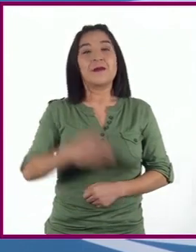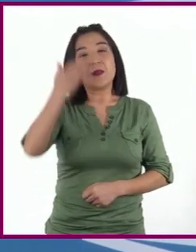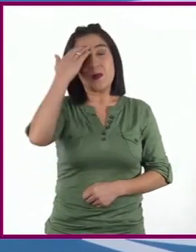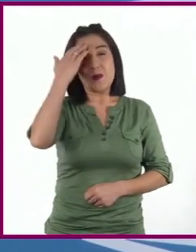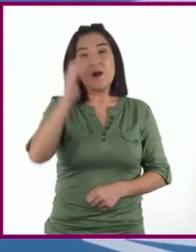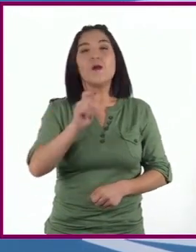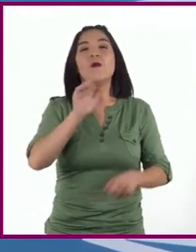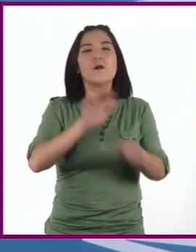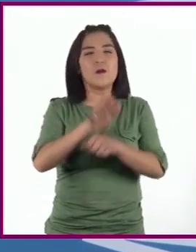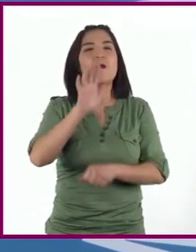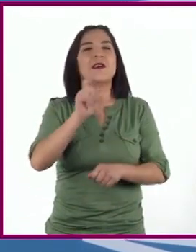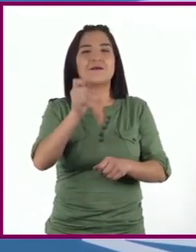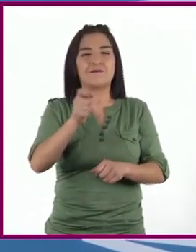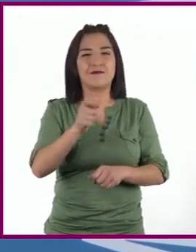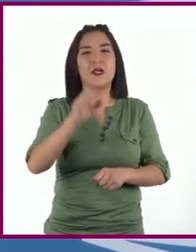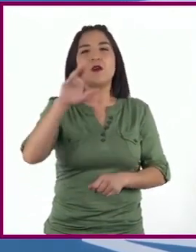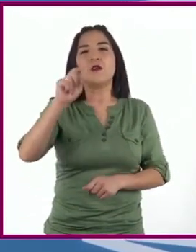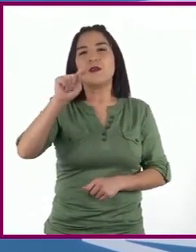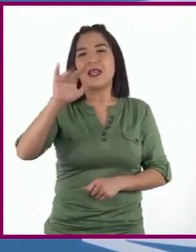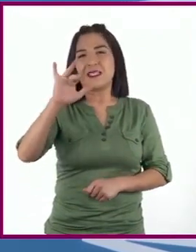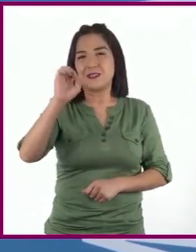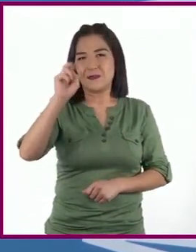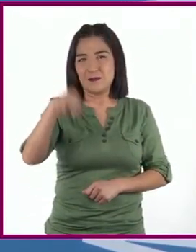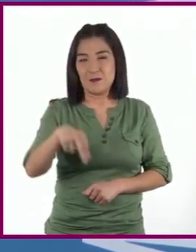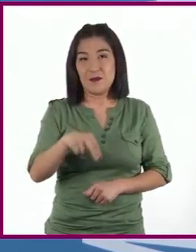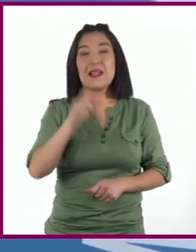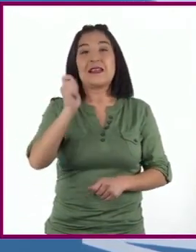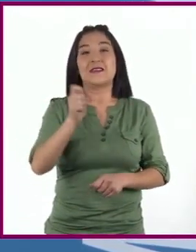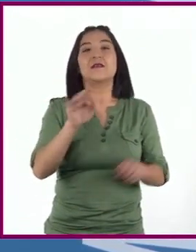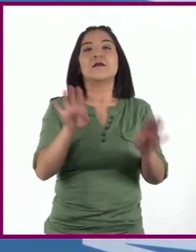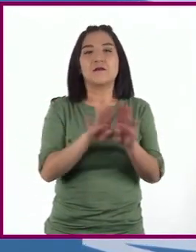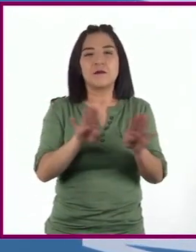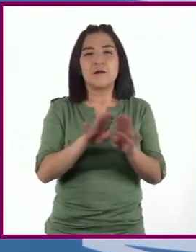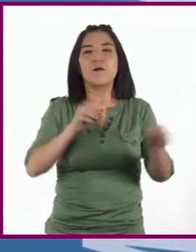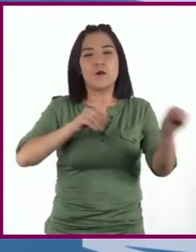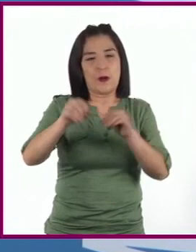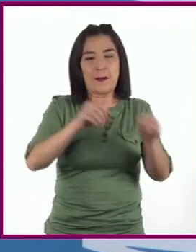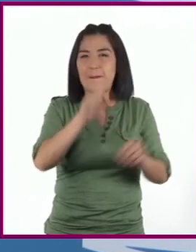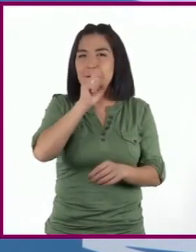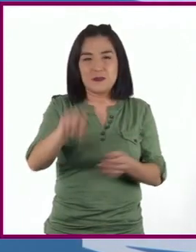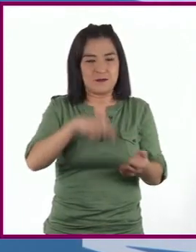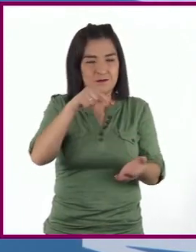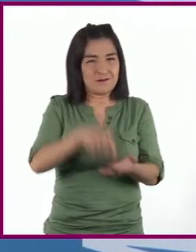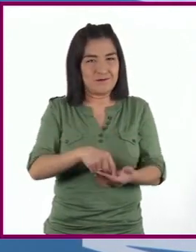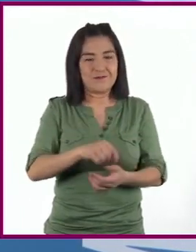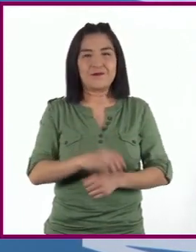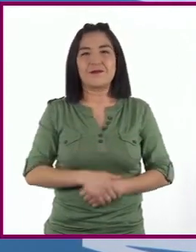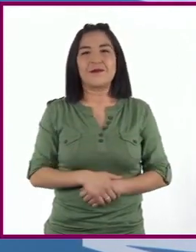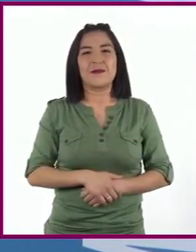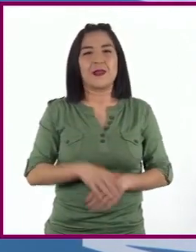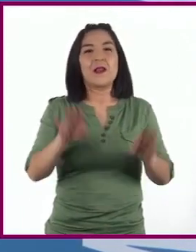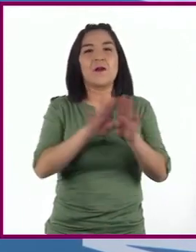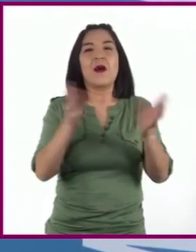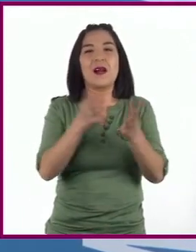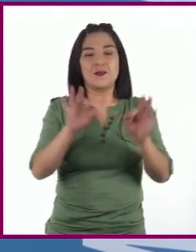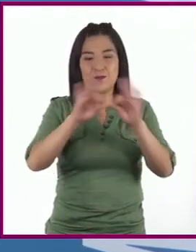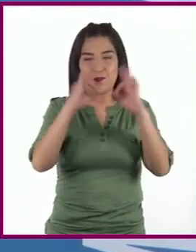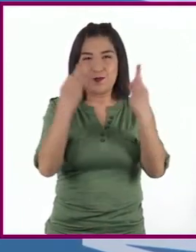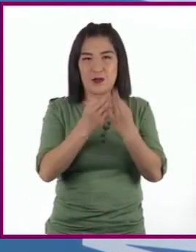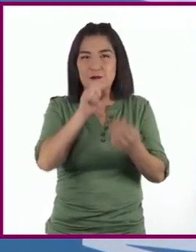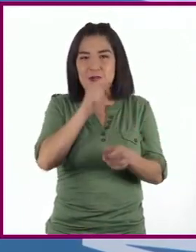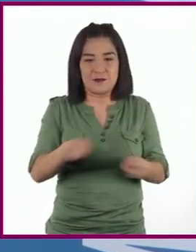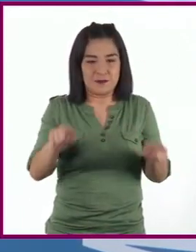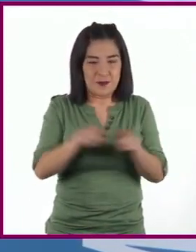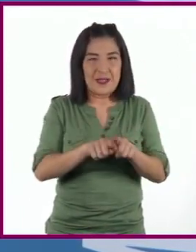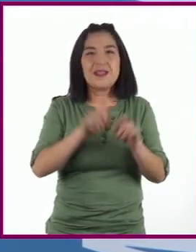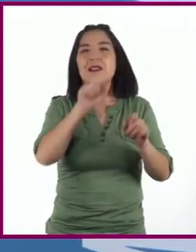Conocimos cuál es el significado de rotación, el cual se refiere al movimiento alrededor de un punto que mantiene la forma y el